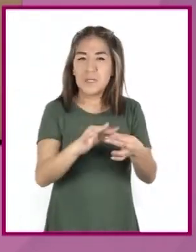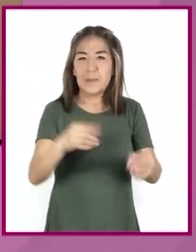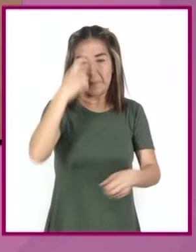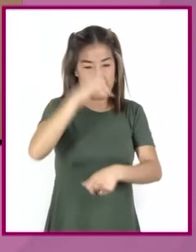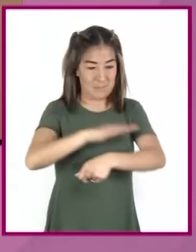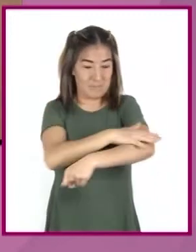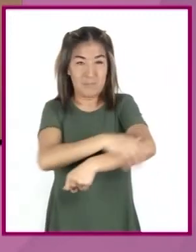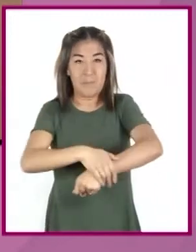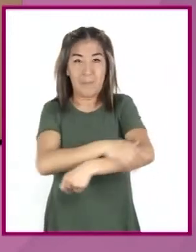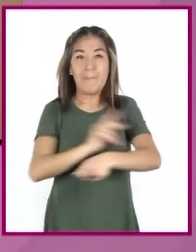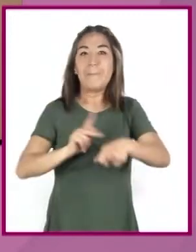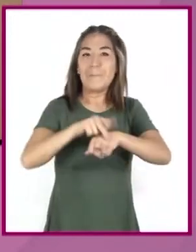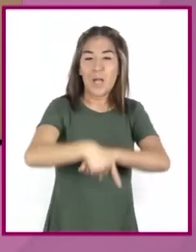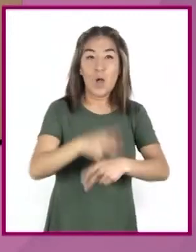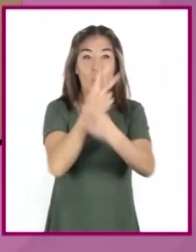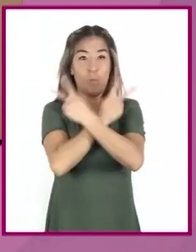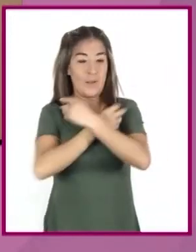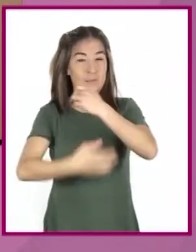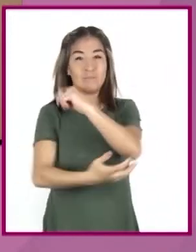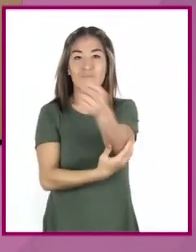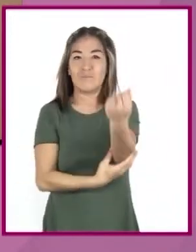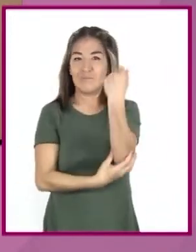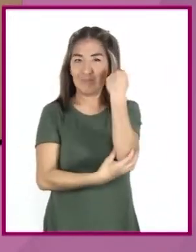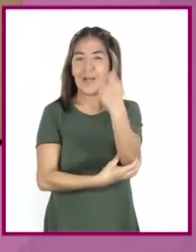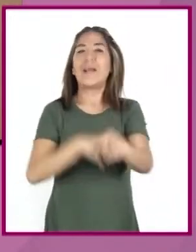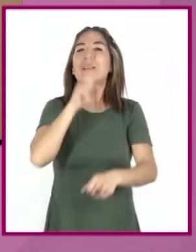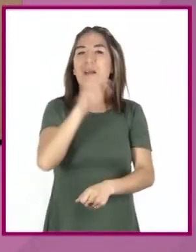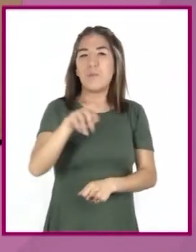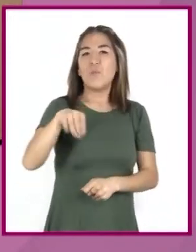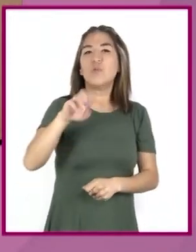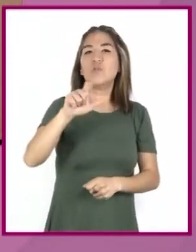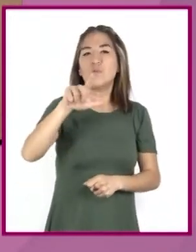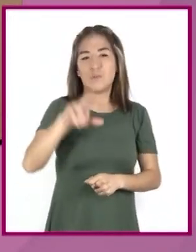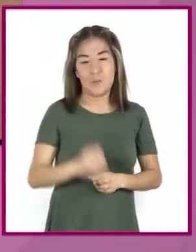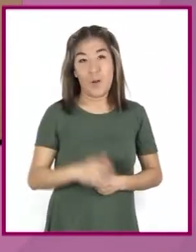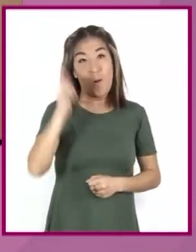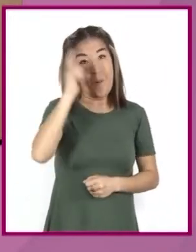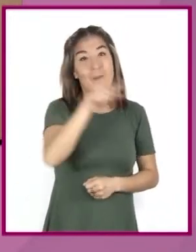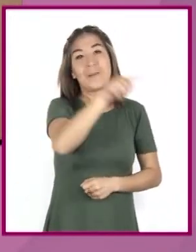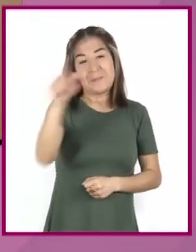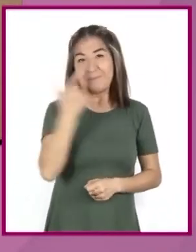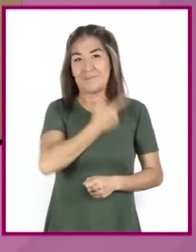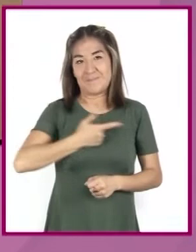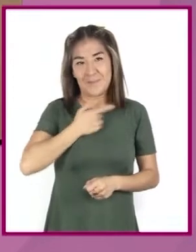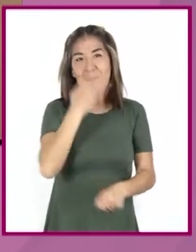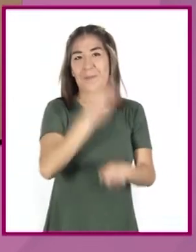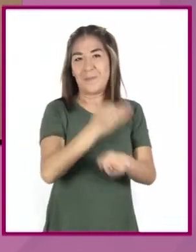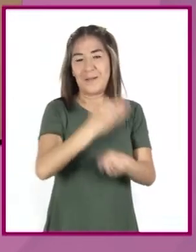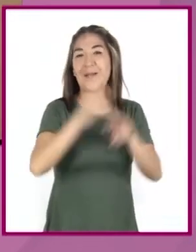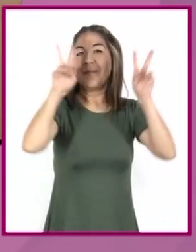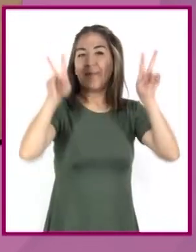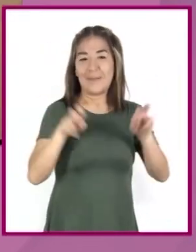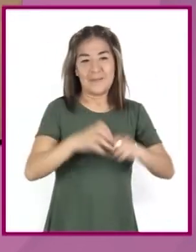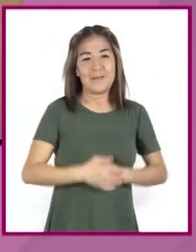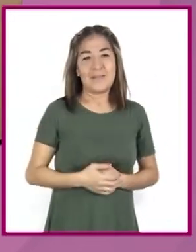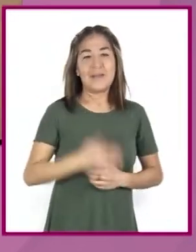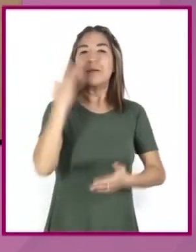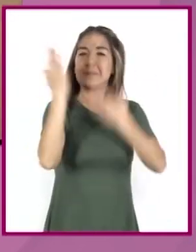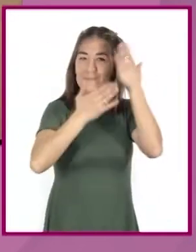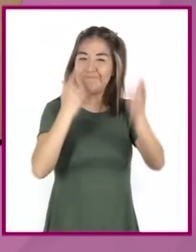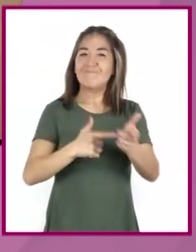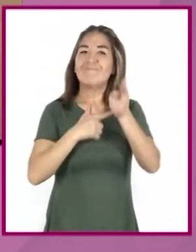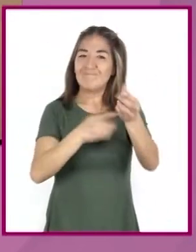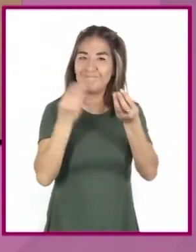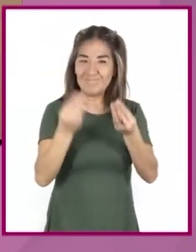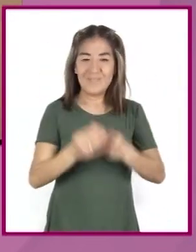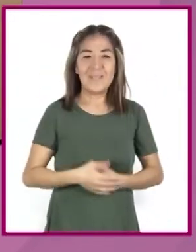piel, músculos e inclusive de los huesos. Bueno, espero que les haya gustado mucho este tema, estudienlo mucho